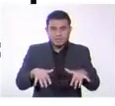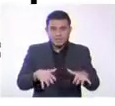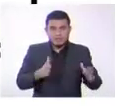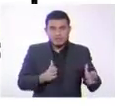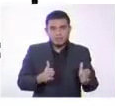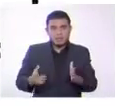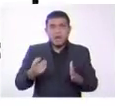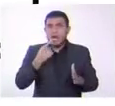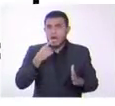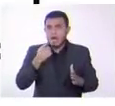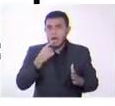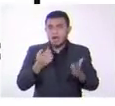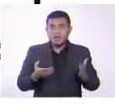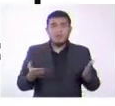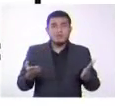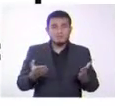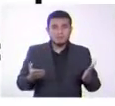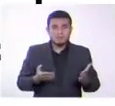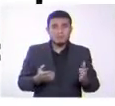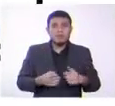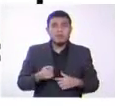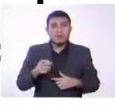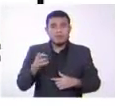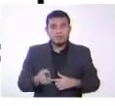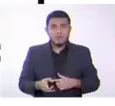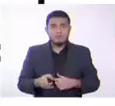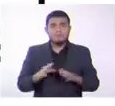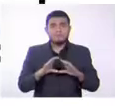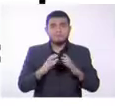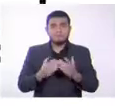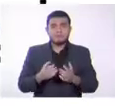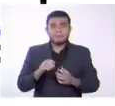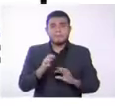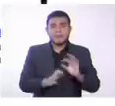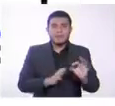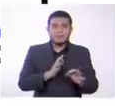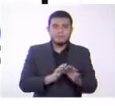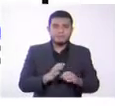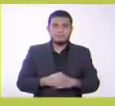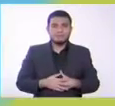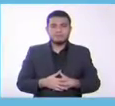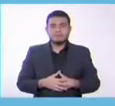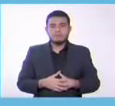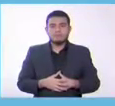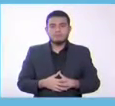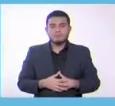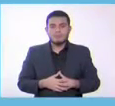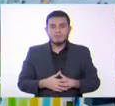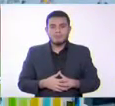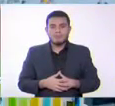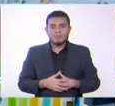cristalinas, formadas por el mismo tipo de átomos.